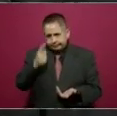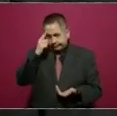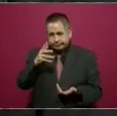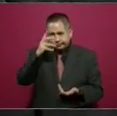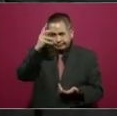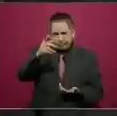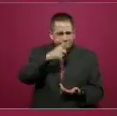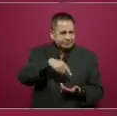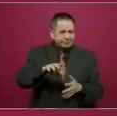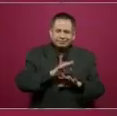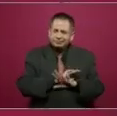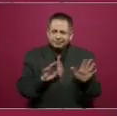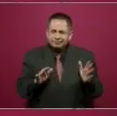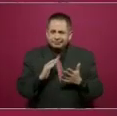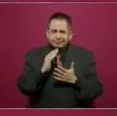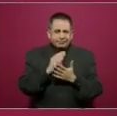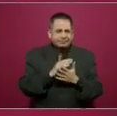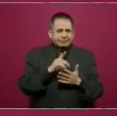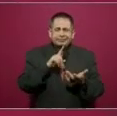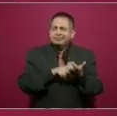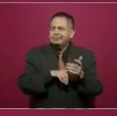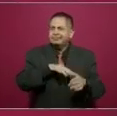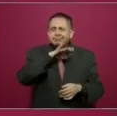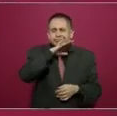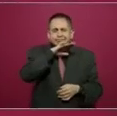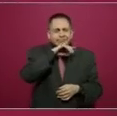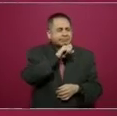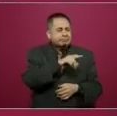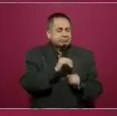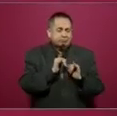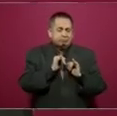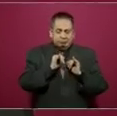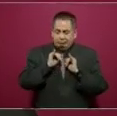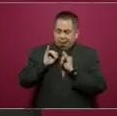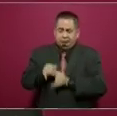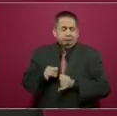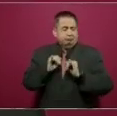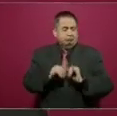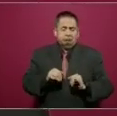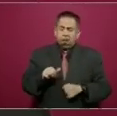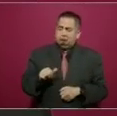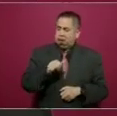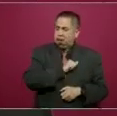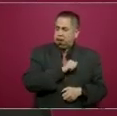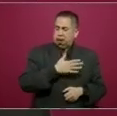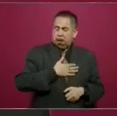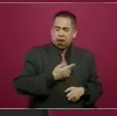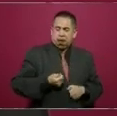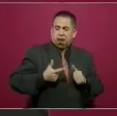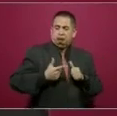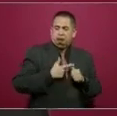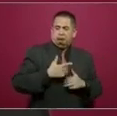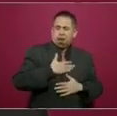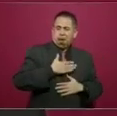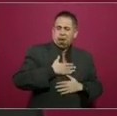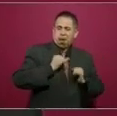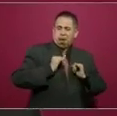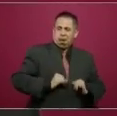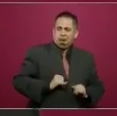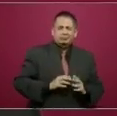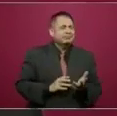enfrentar la mancha negra del individualismo, del egoísmo, de